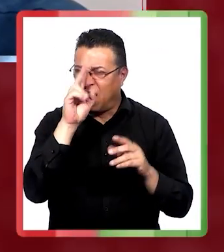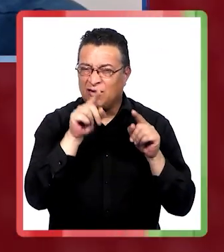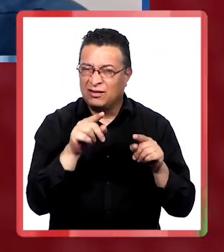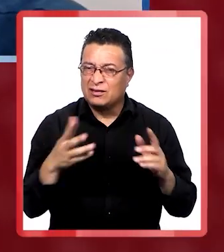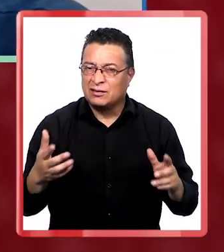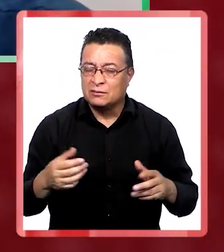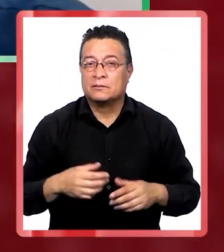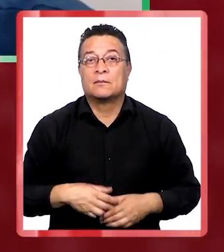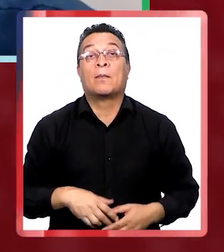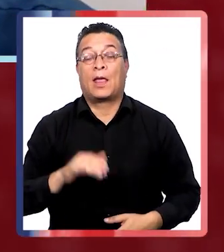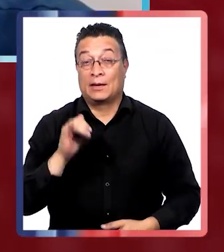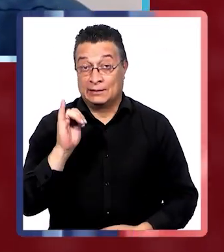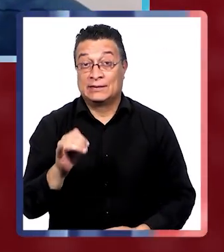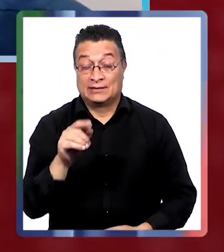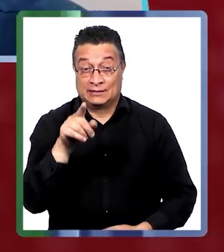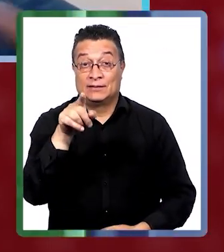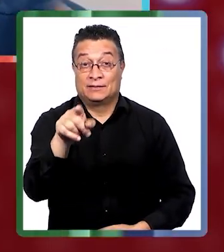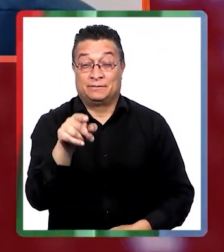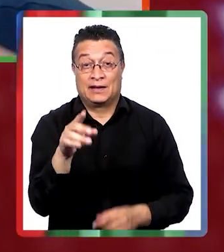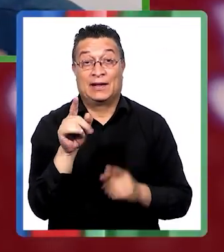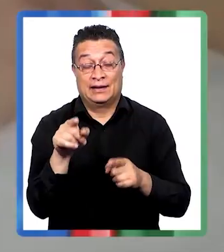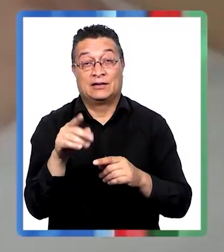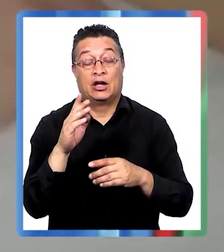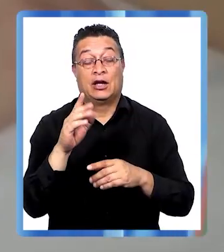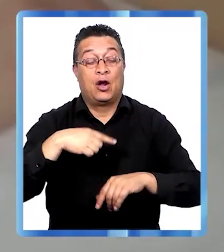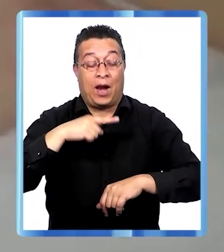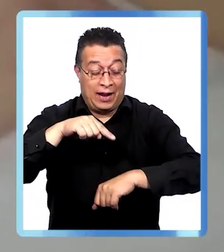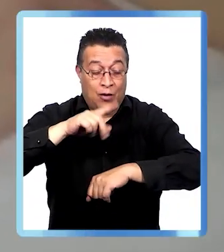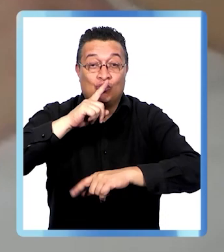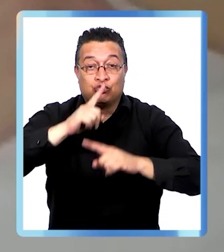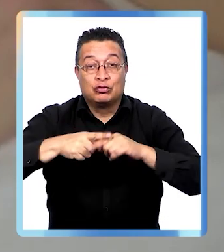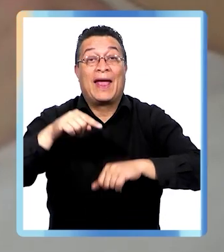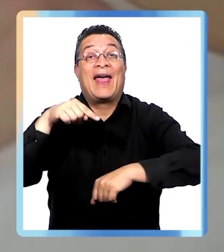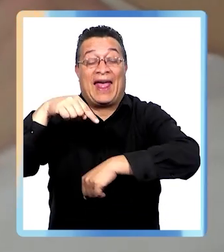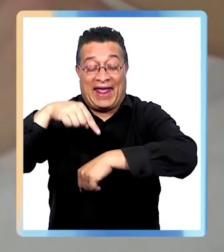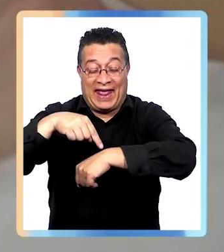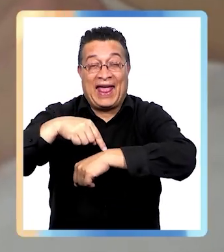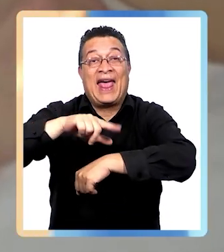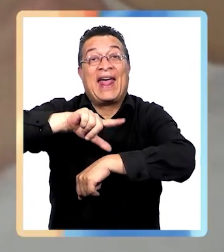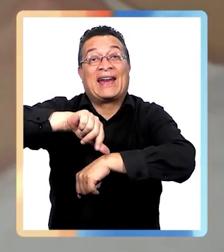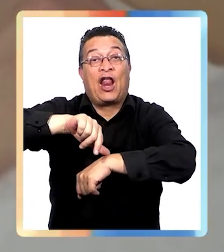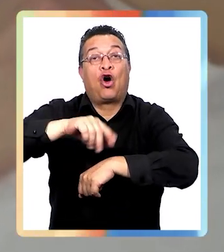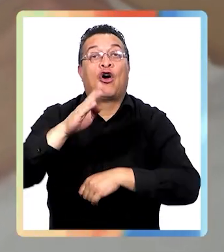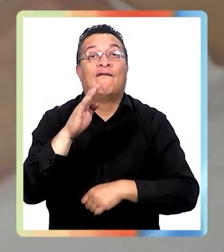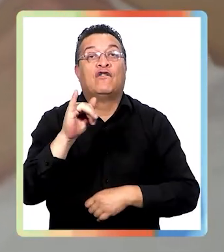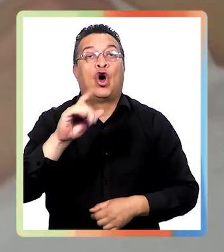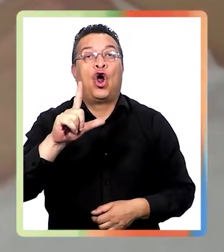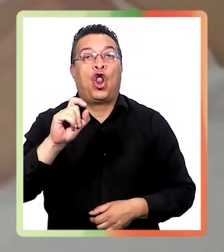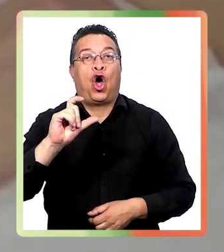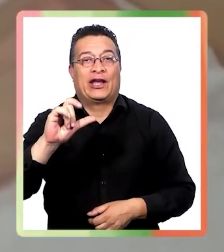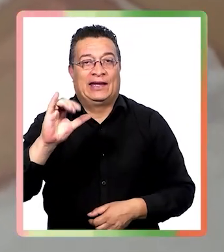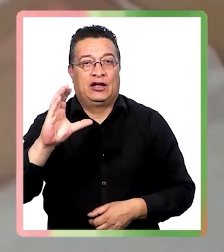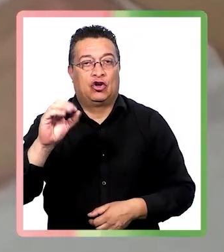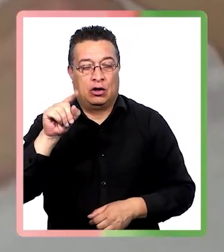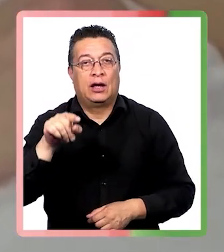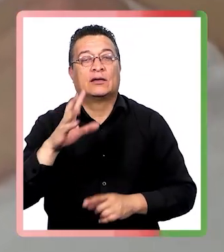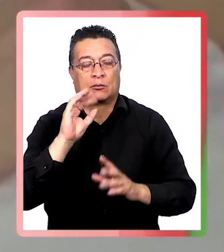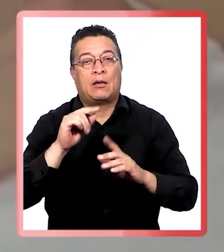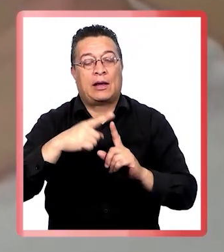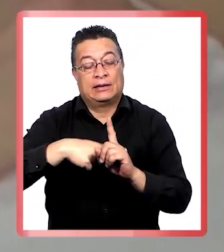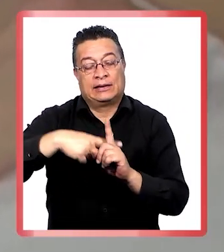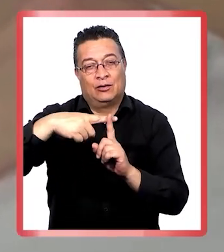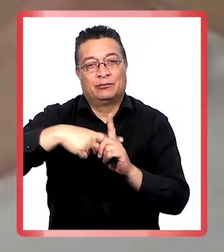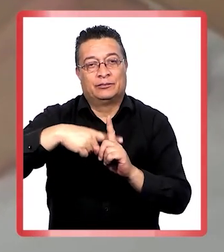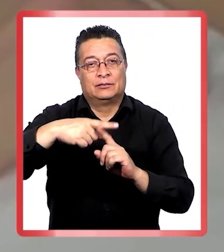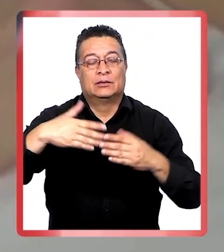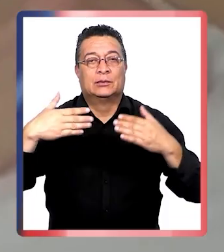doctor. Sí, bueno, en esta línea del reloj biológico existen muchos mecanismos corporales de